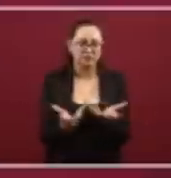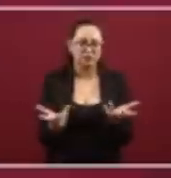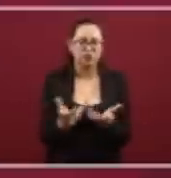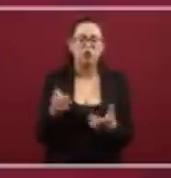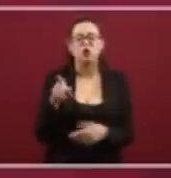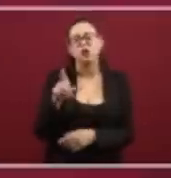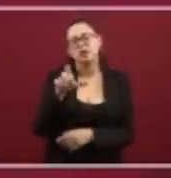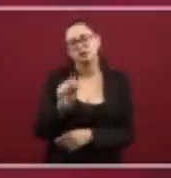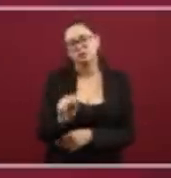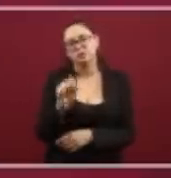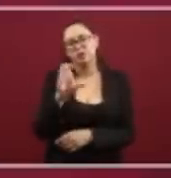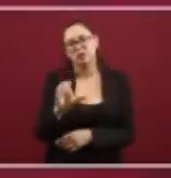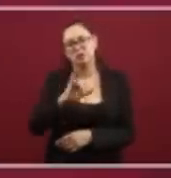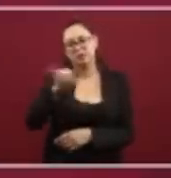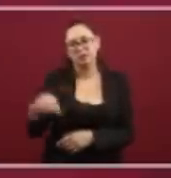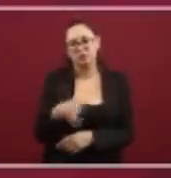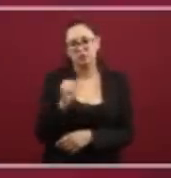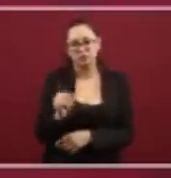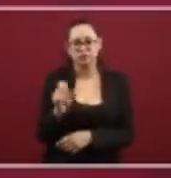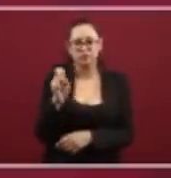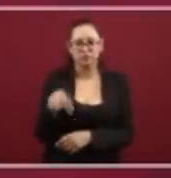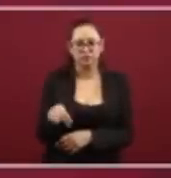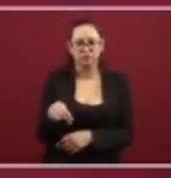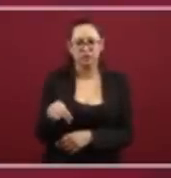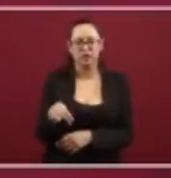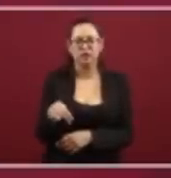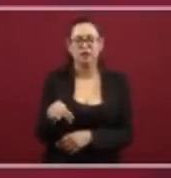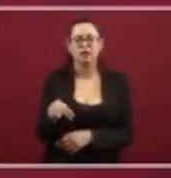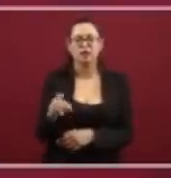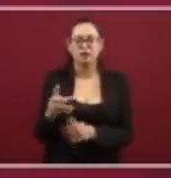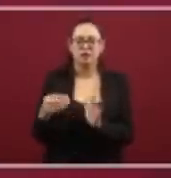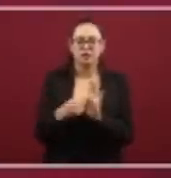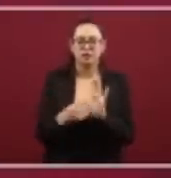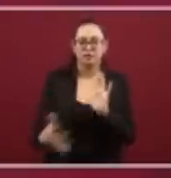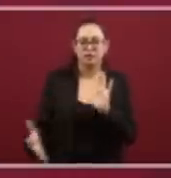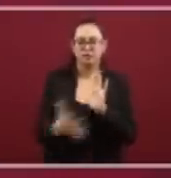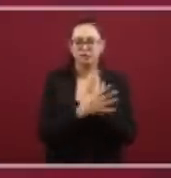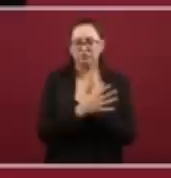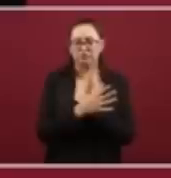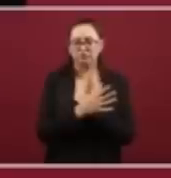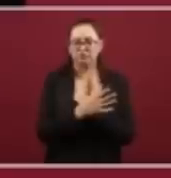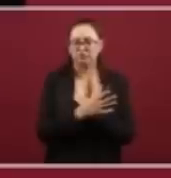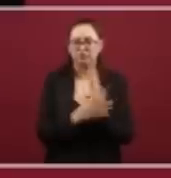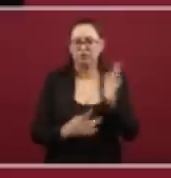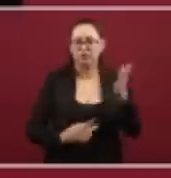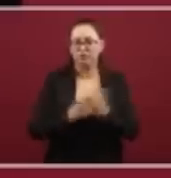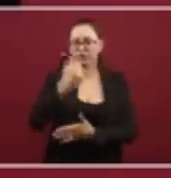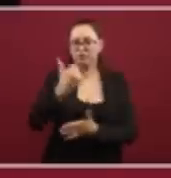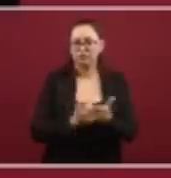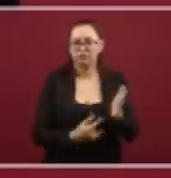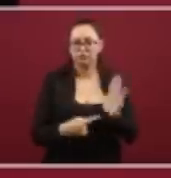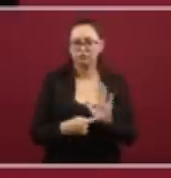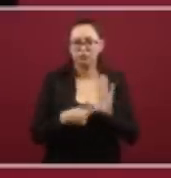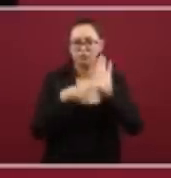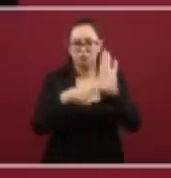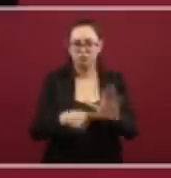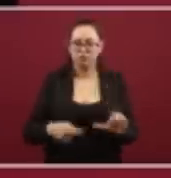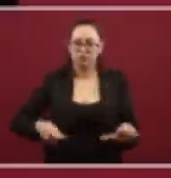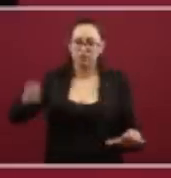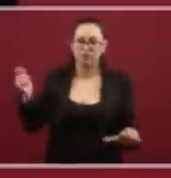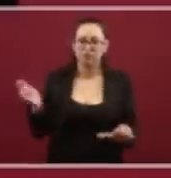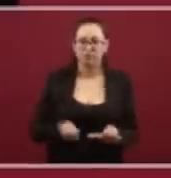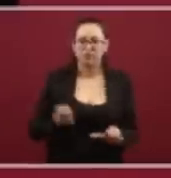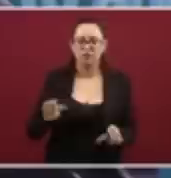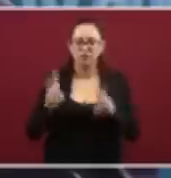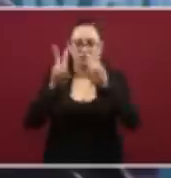suprema corte de justicia de la nación y que se plantó en este en este proyecto sentencia del